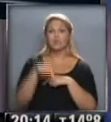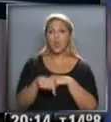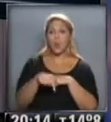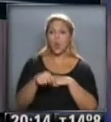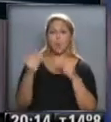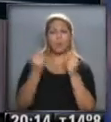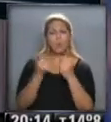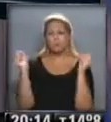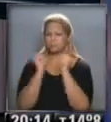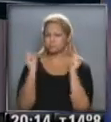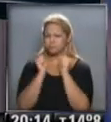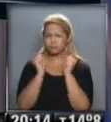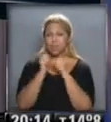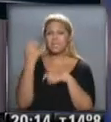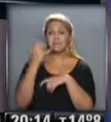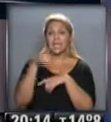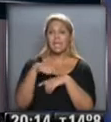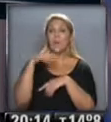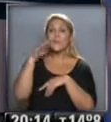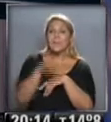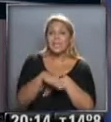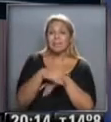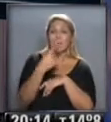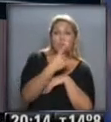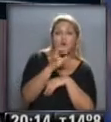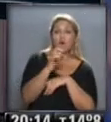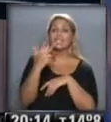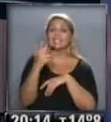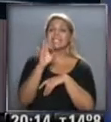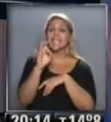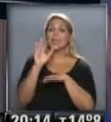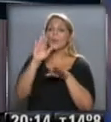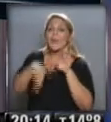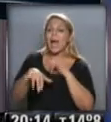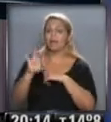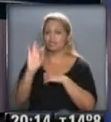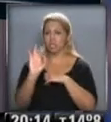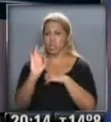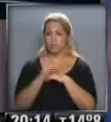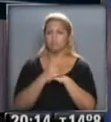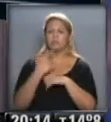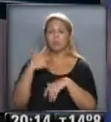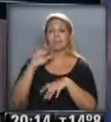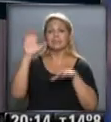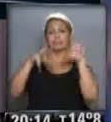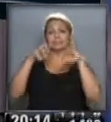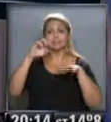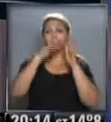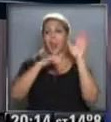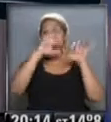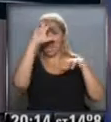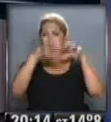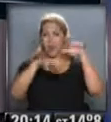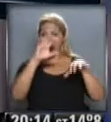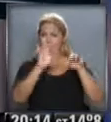argentino, mucho frío aquí, especialmente en el sur, con mínimas entre 1 y 3 grados bajo cero. La posibilidad de nevadas a lo largo de toda la región